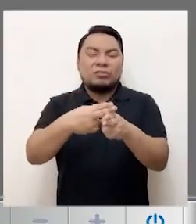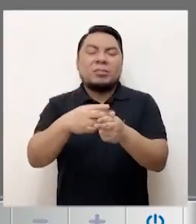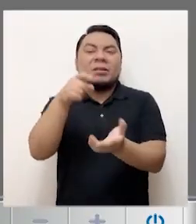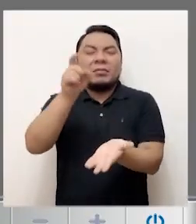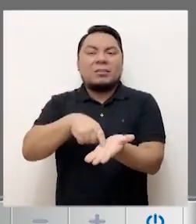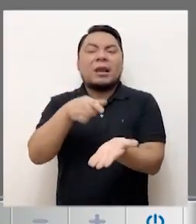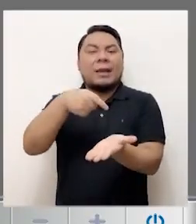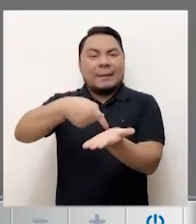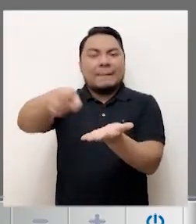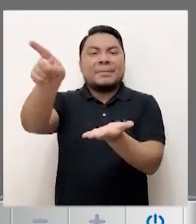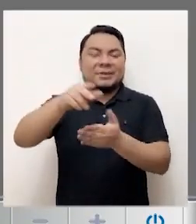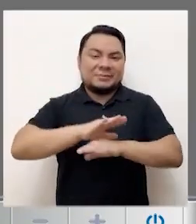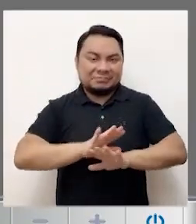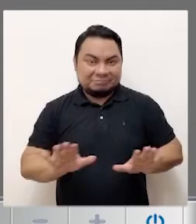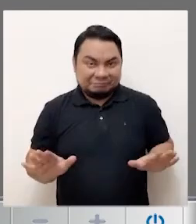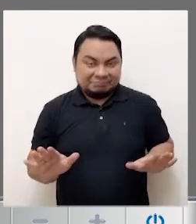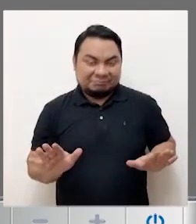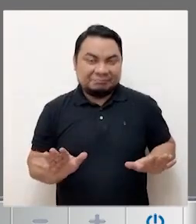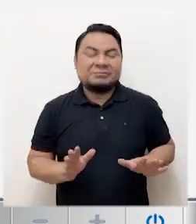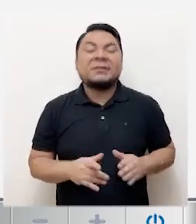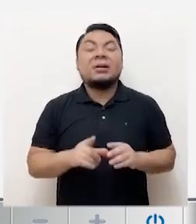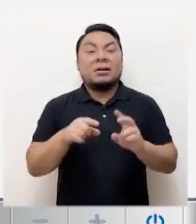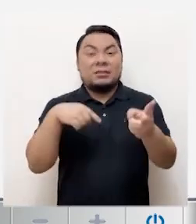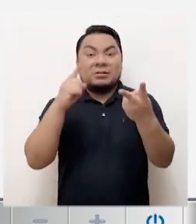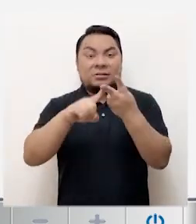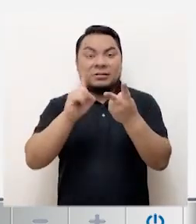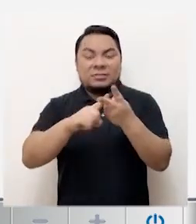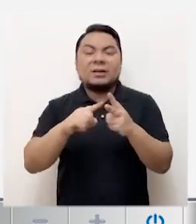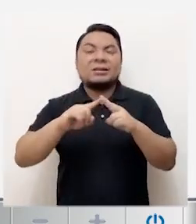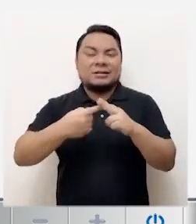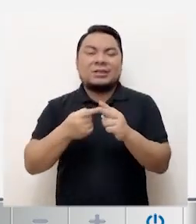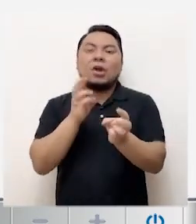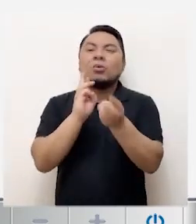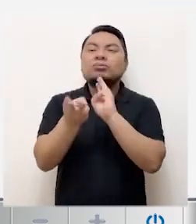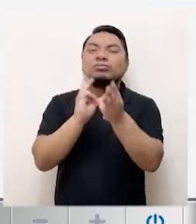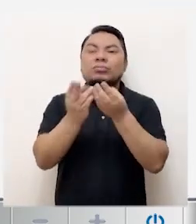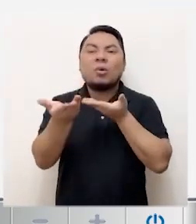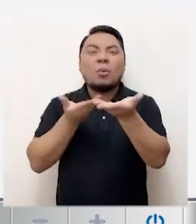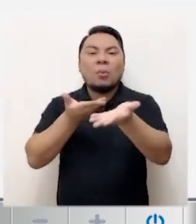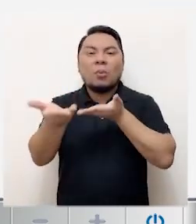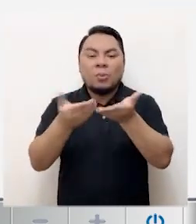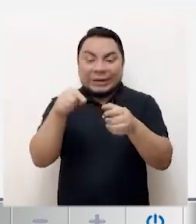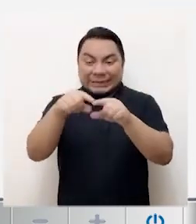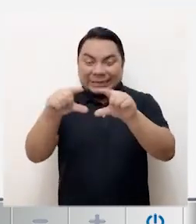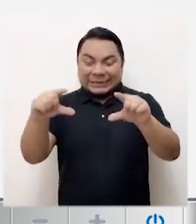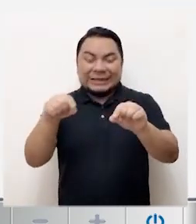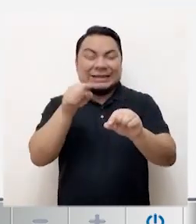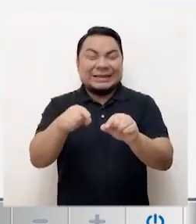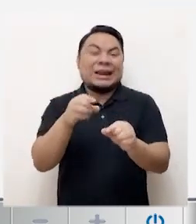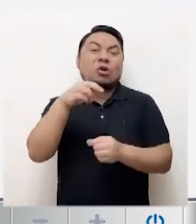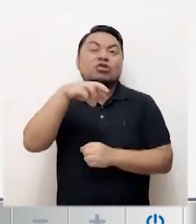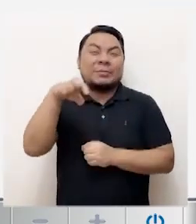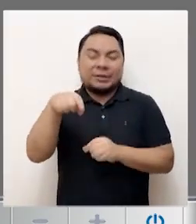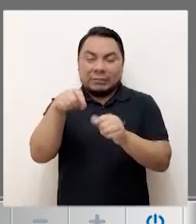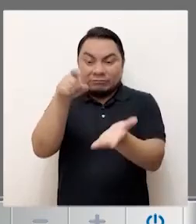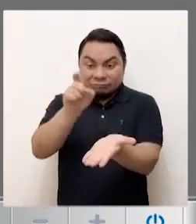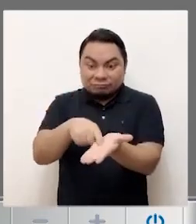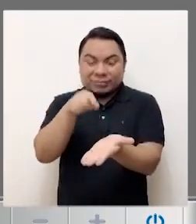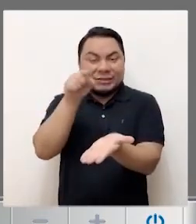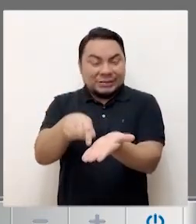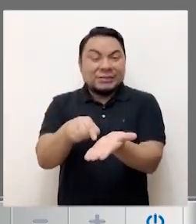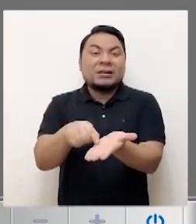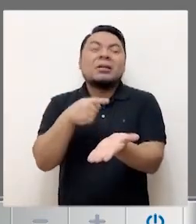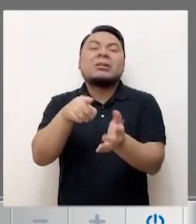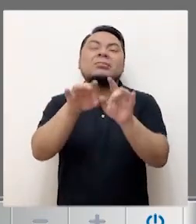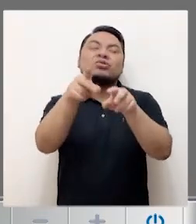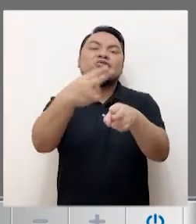datos y haga clic en el botón Enviar. 2. Inicie un chat haciendo clic en el botón Chat Consultas.